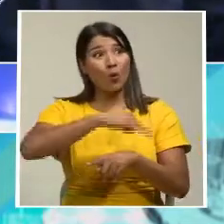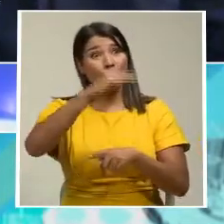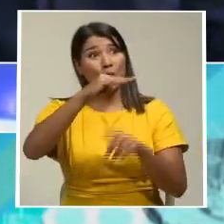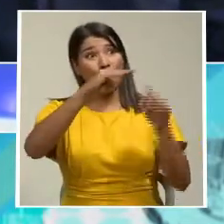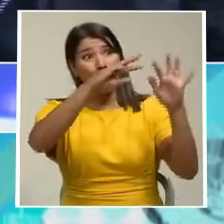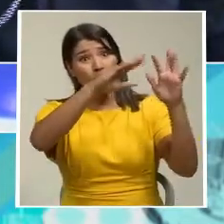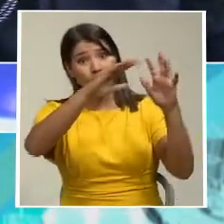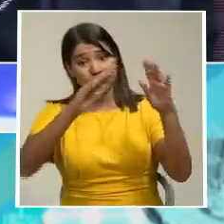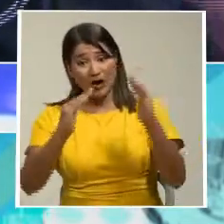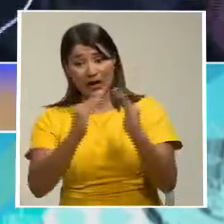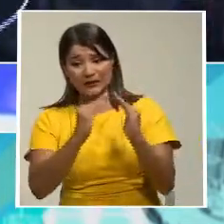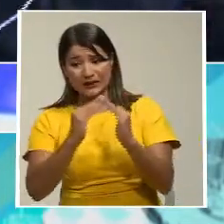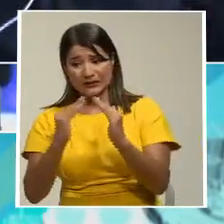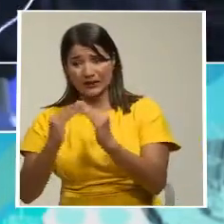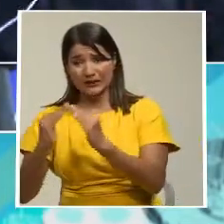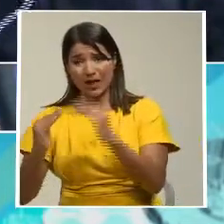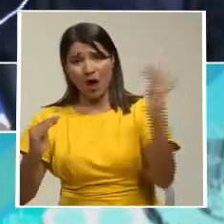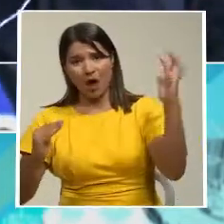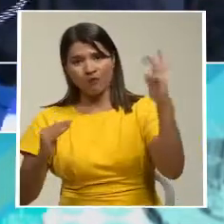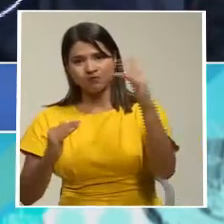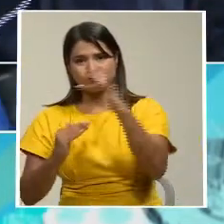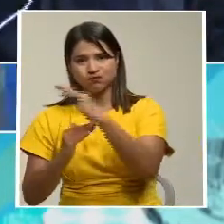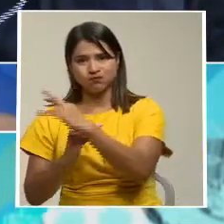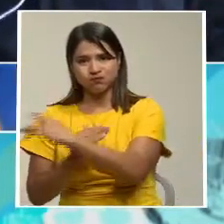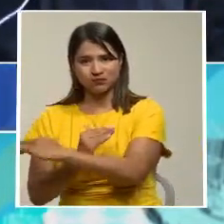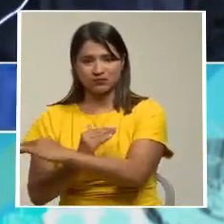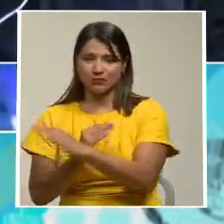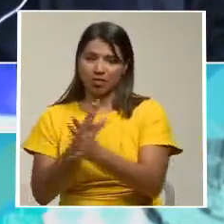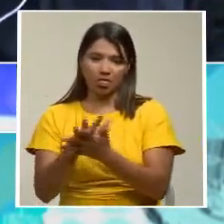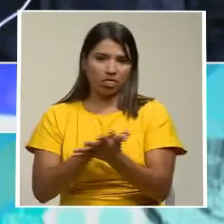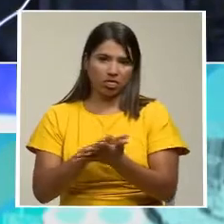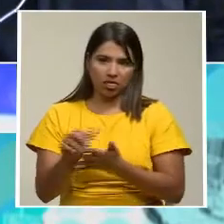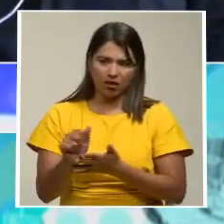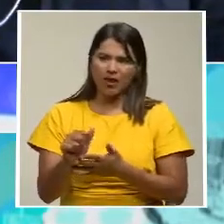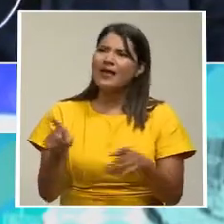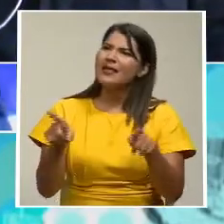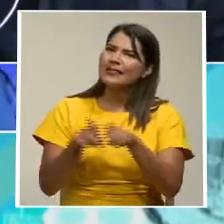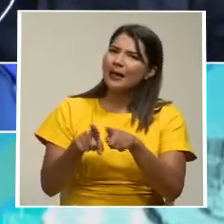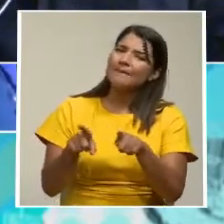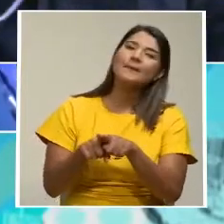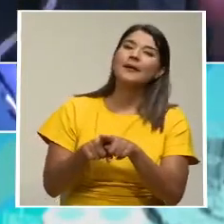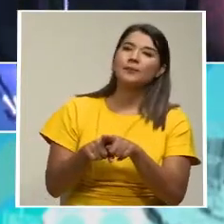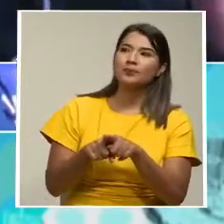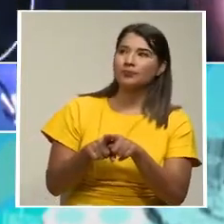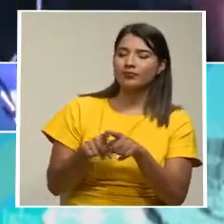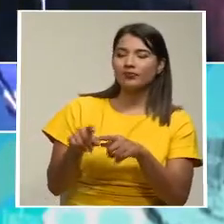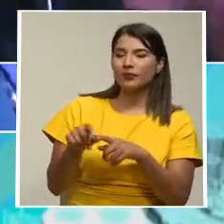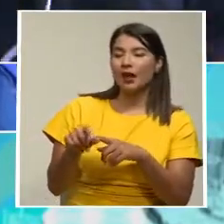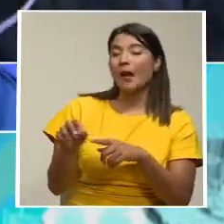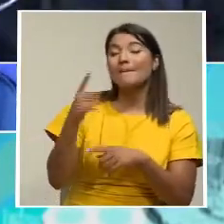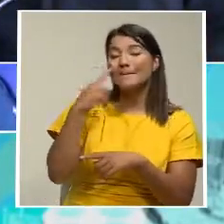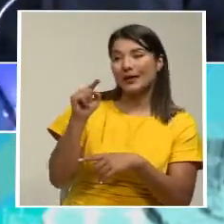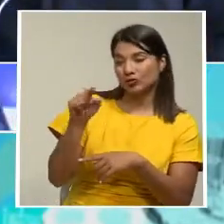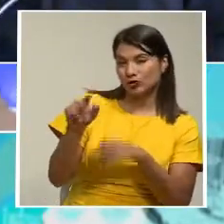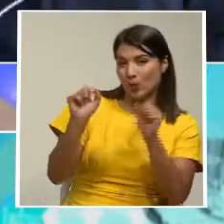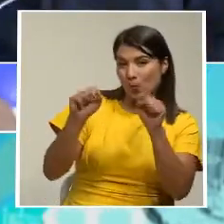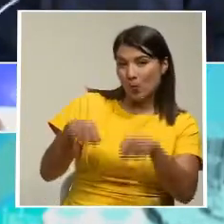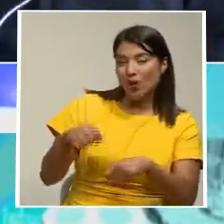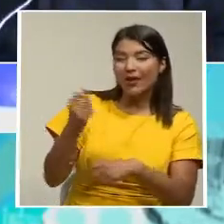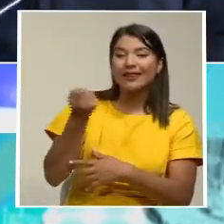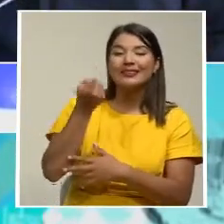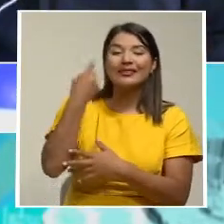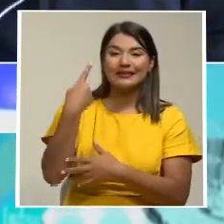también la pandemia, que vos también explicabas que Ortega negó. Para que te hagas una idea del